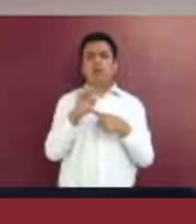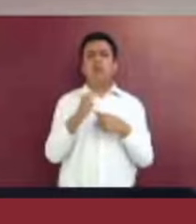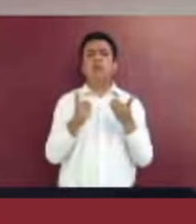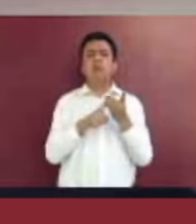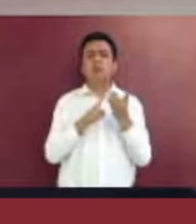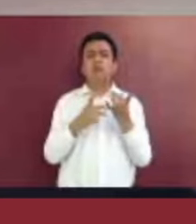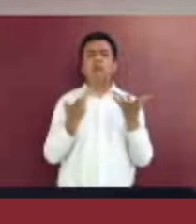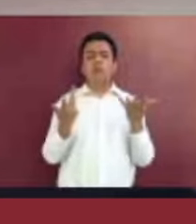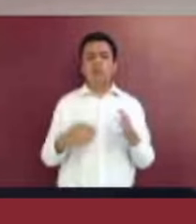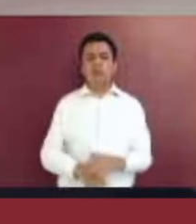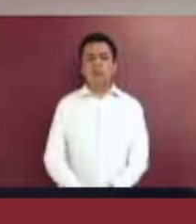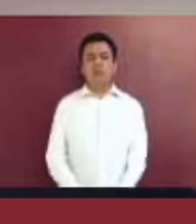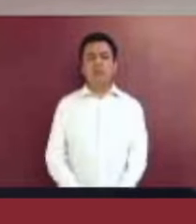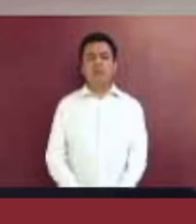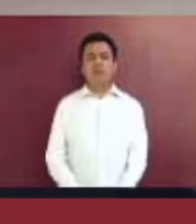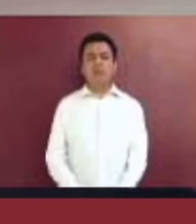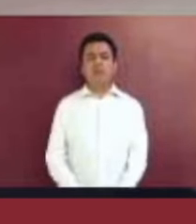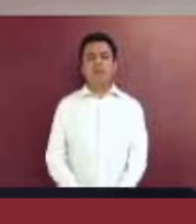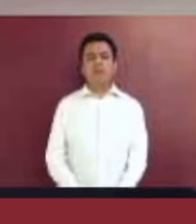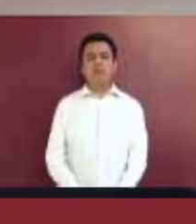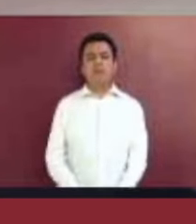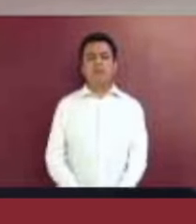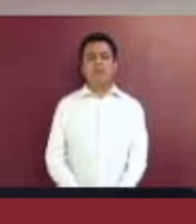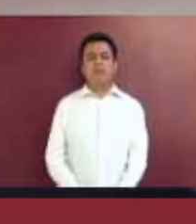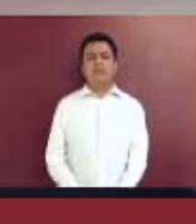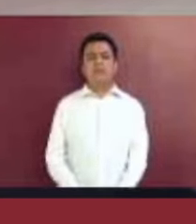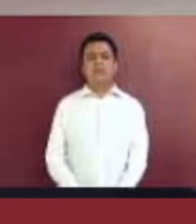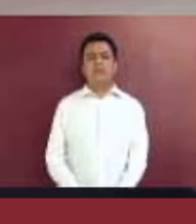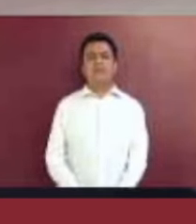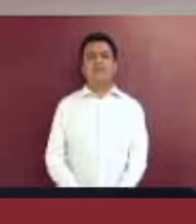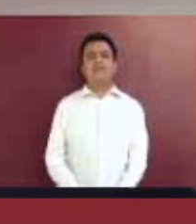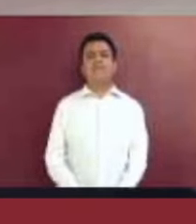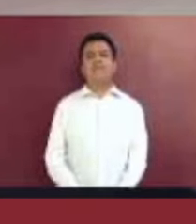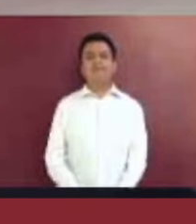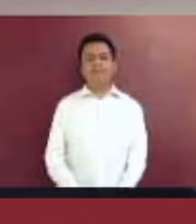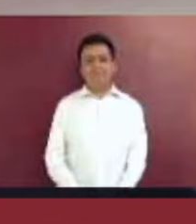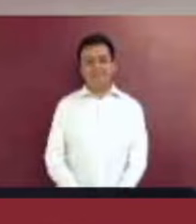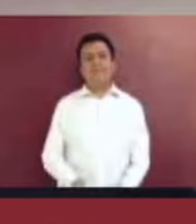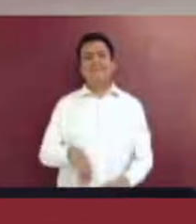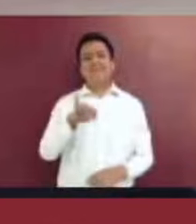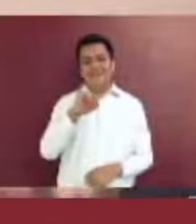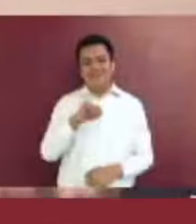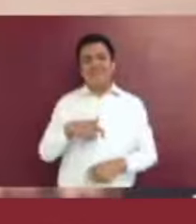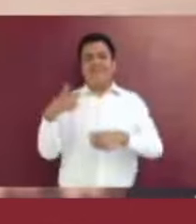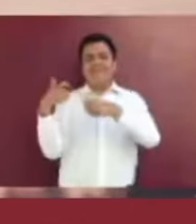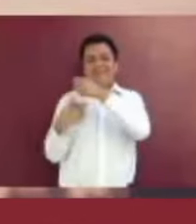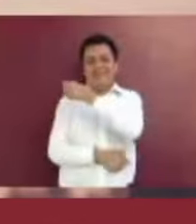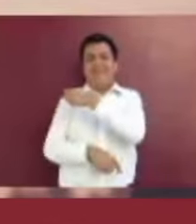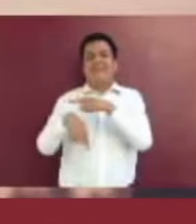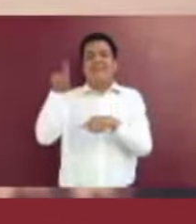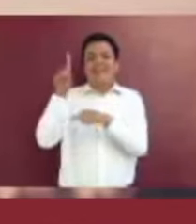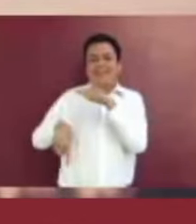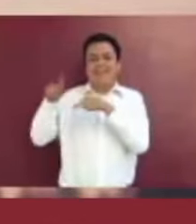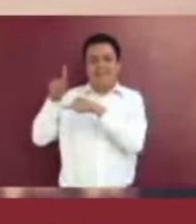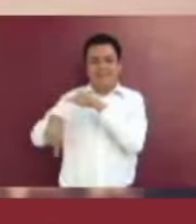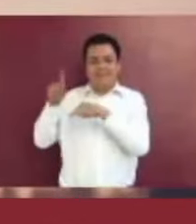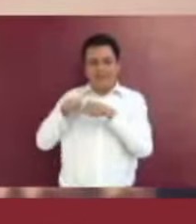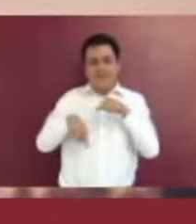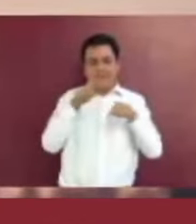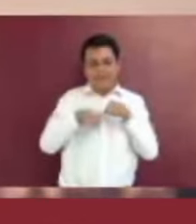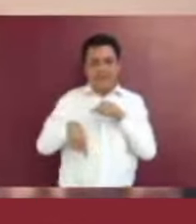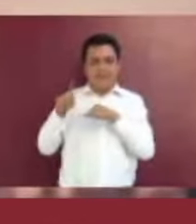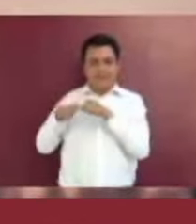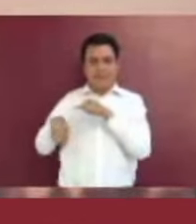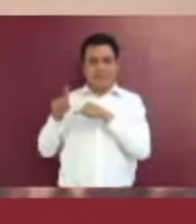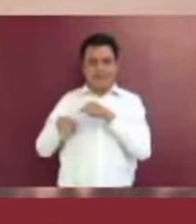comprometida con el progreso de nuestro país les invito a suscribirse a nuestro canal darle like a nuestros videos y compartir esta información